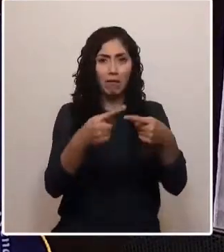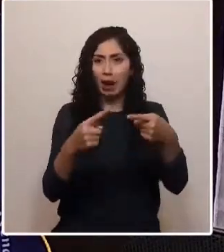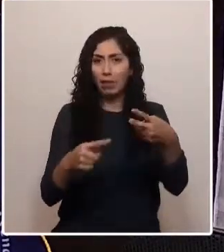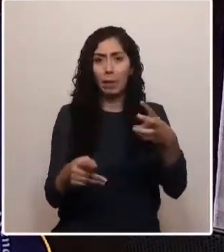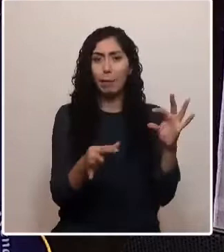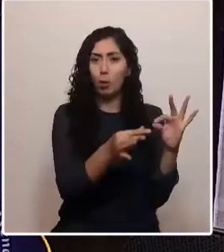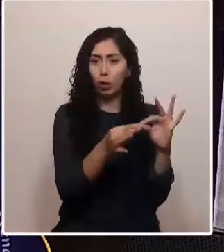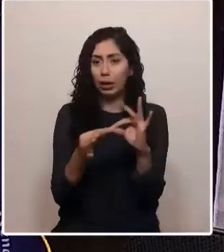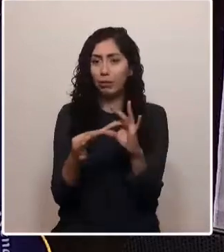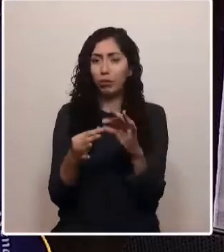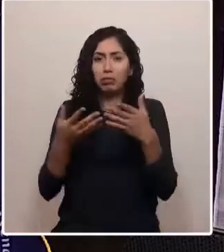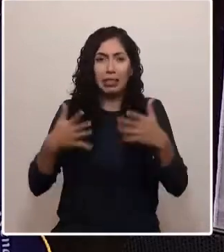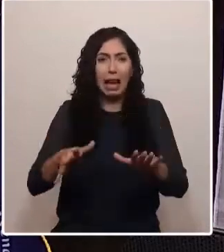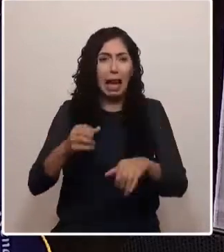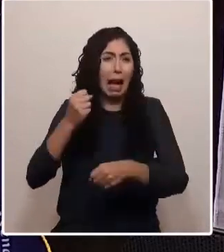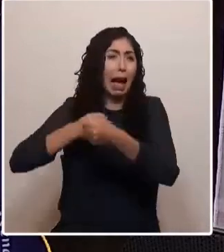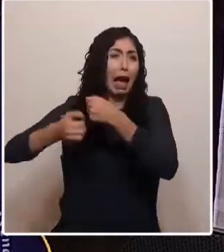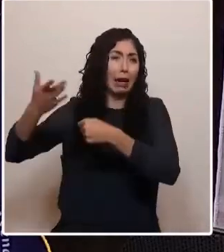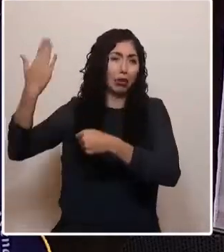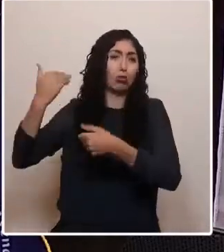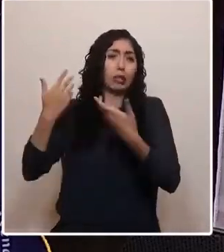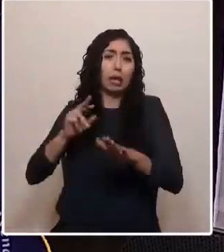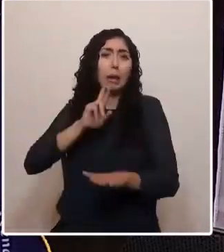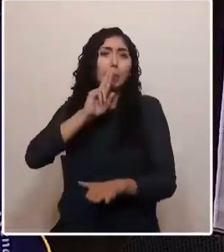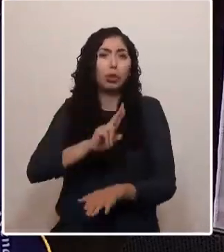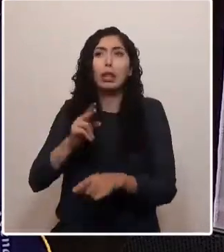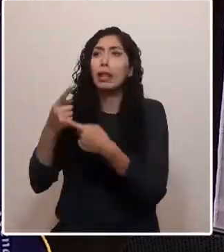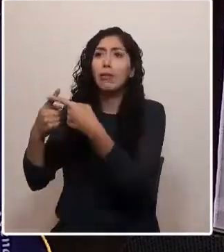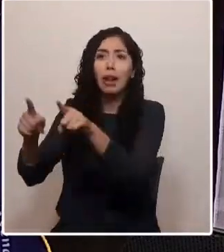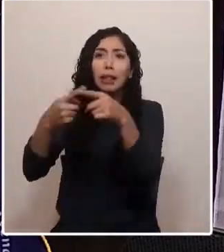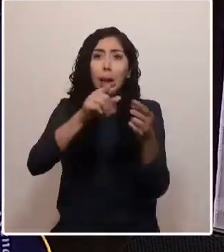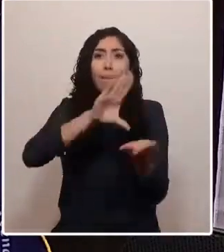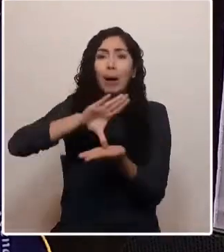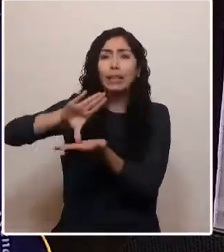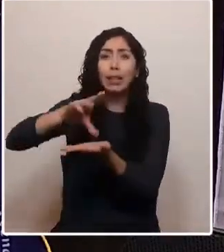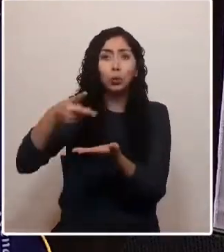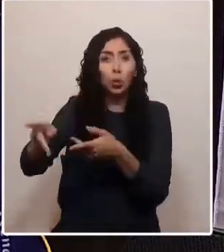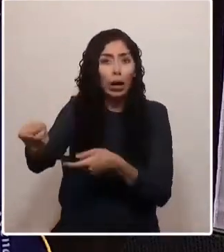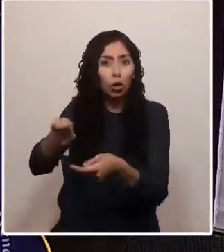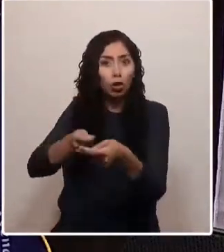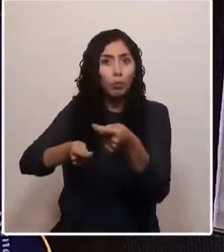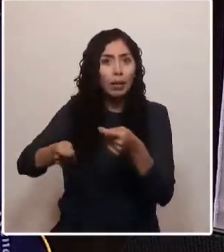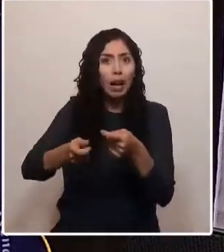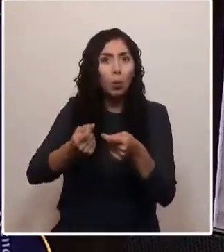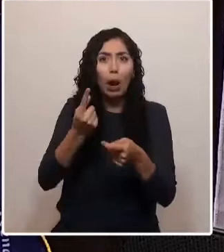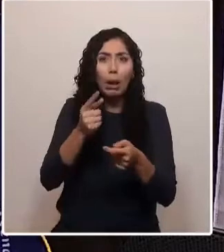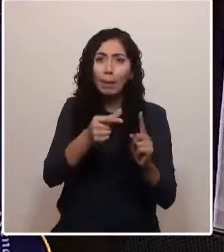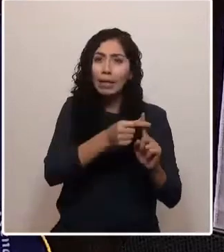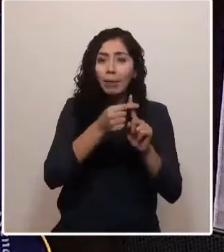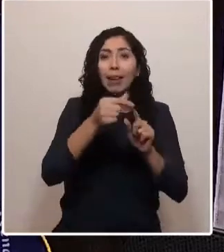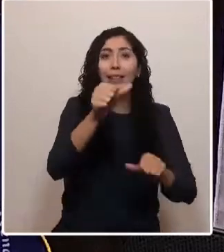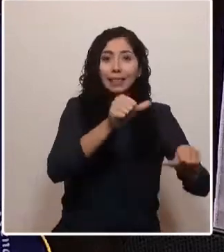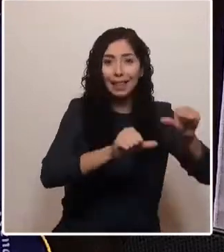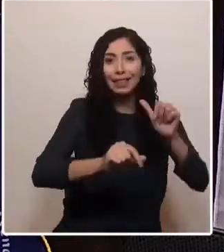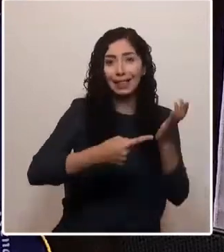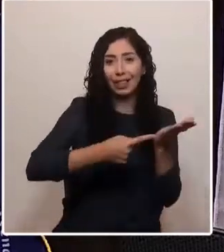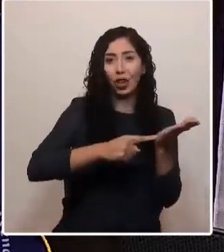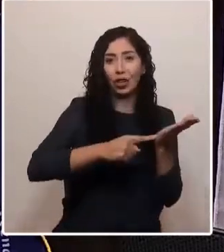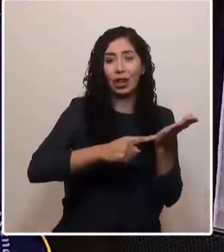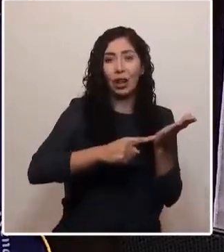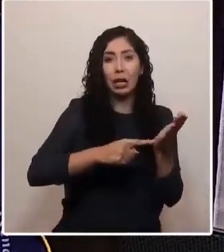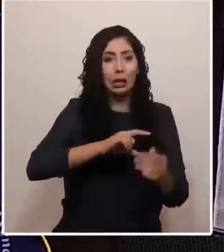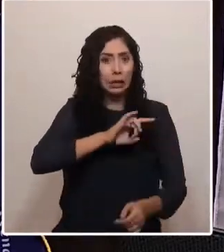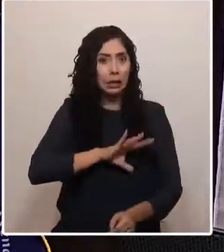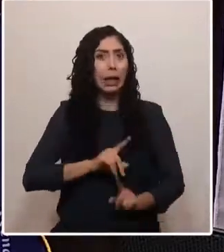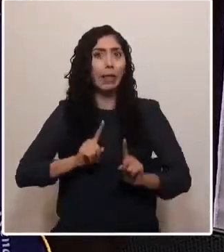resuelta hace décadas por muchos países que basan su economía en las ciencias y las tecnologías. Chile merece avanzar y que los conocimientos sean